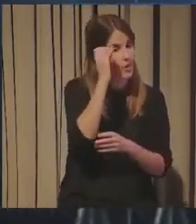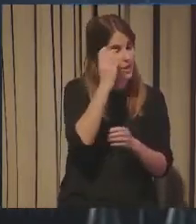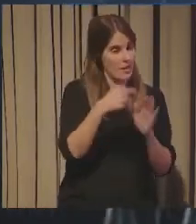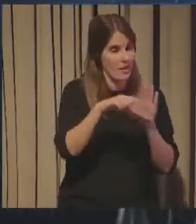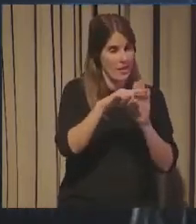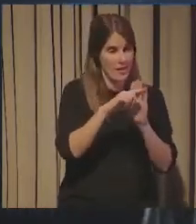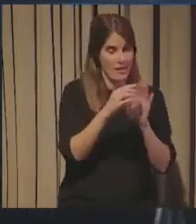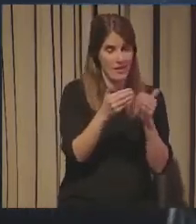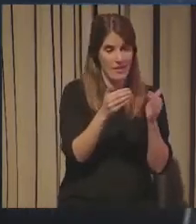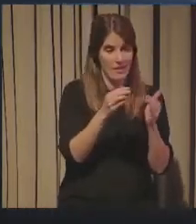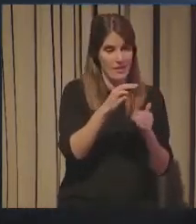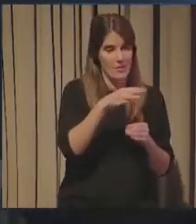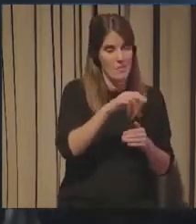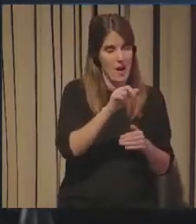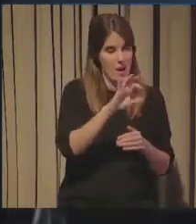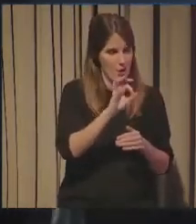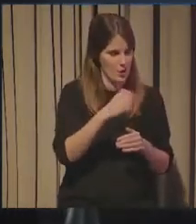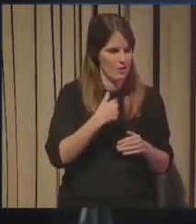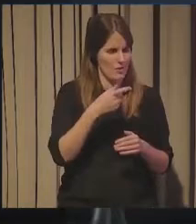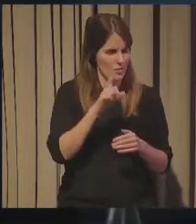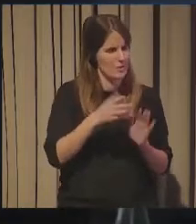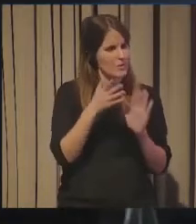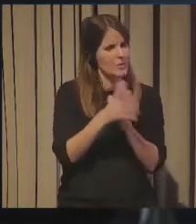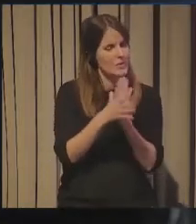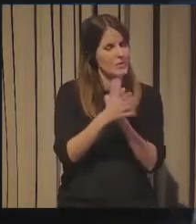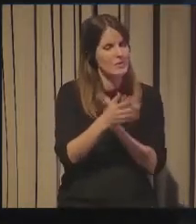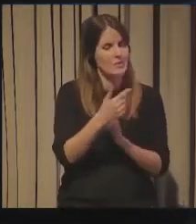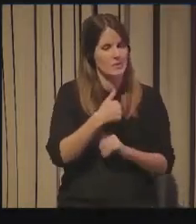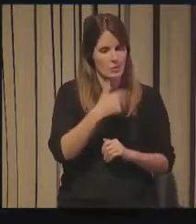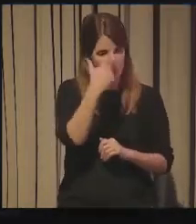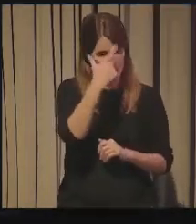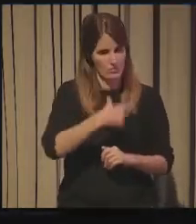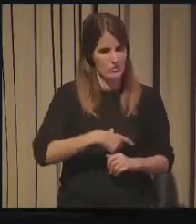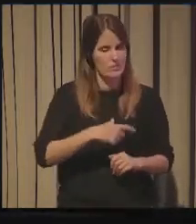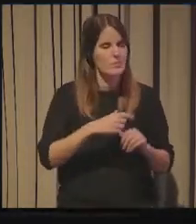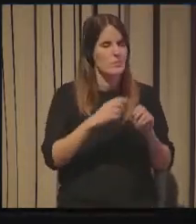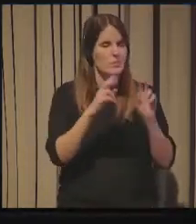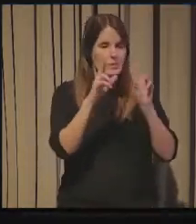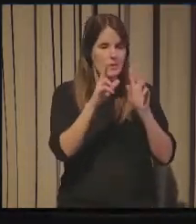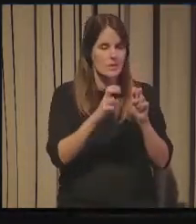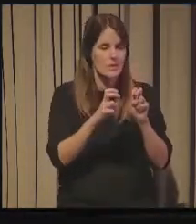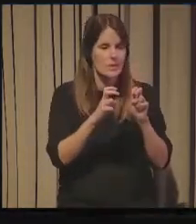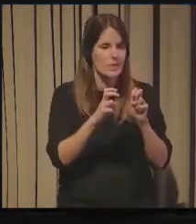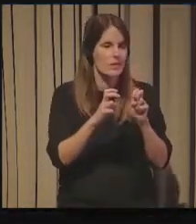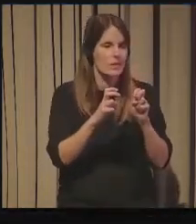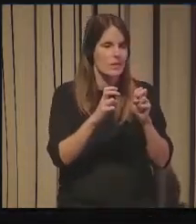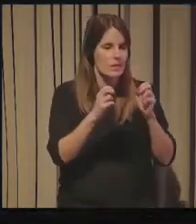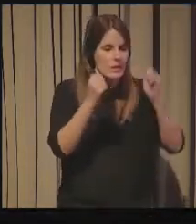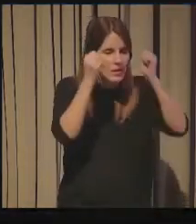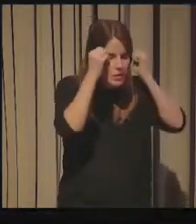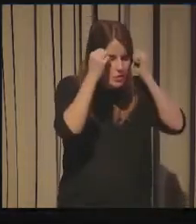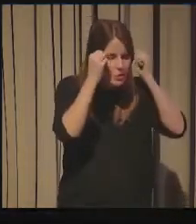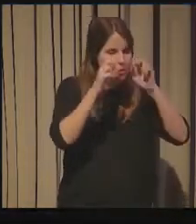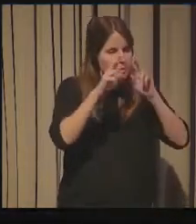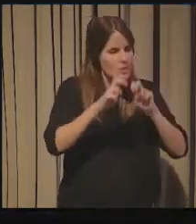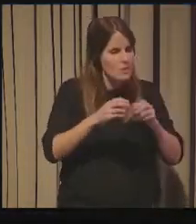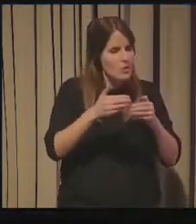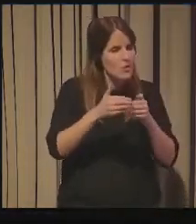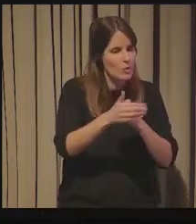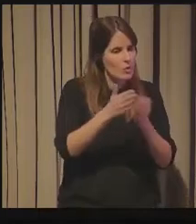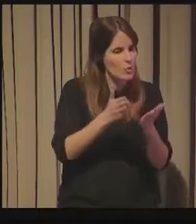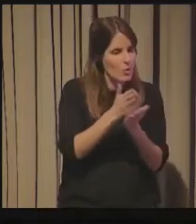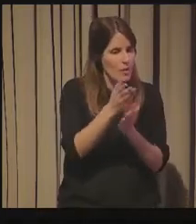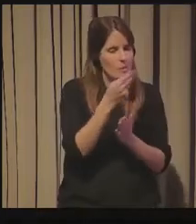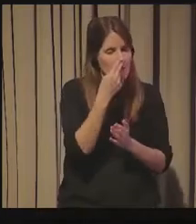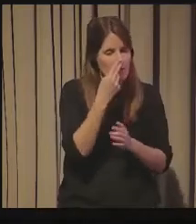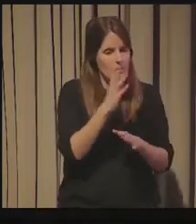el relato de cómo yo he llegado a convertirse en un futurista académico, y también deciros por qué tiene